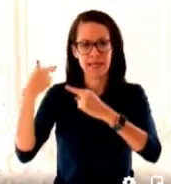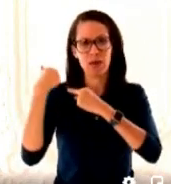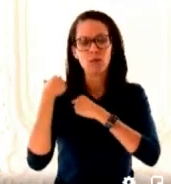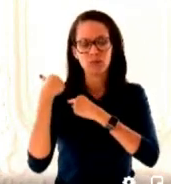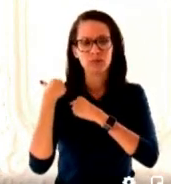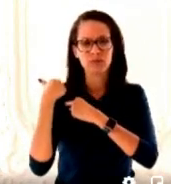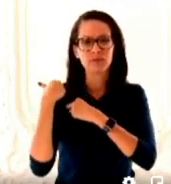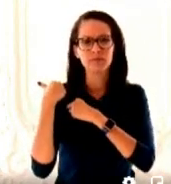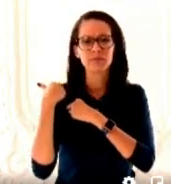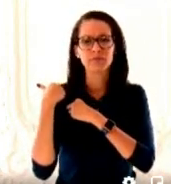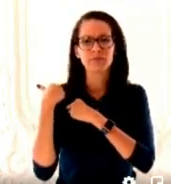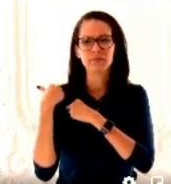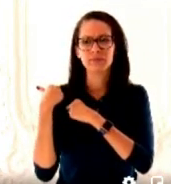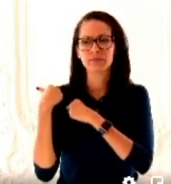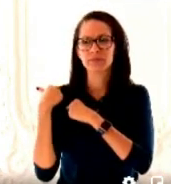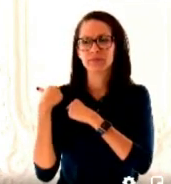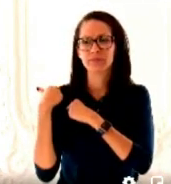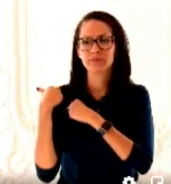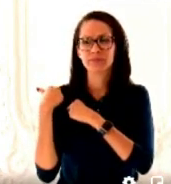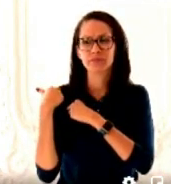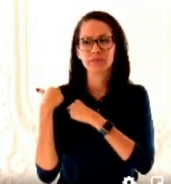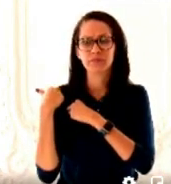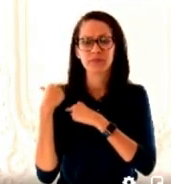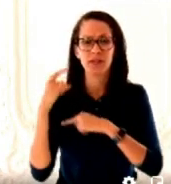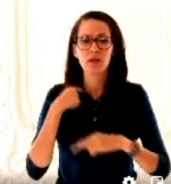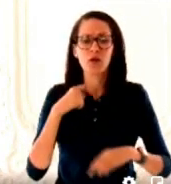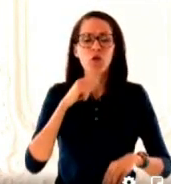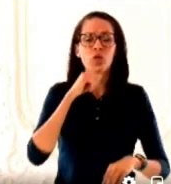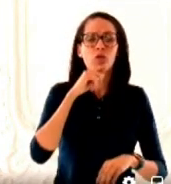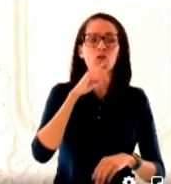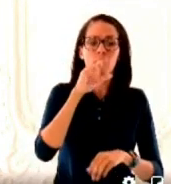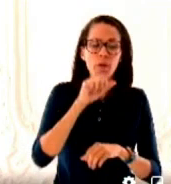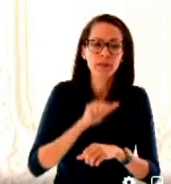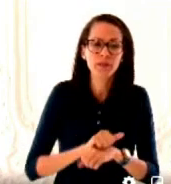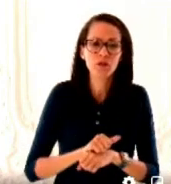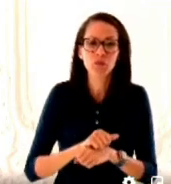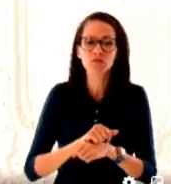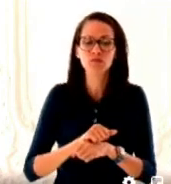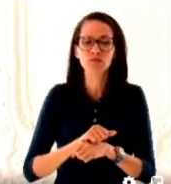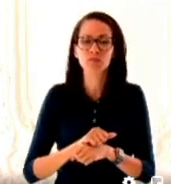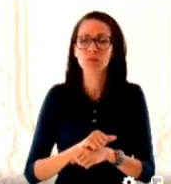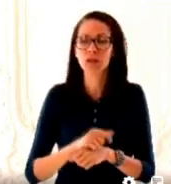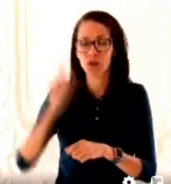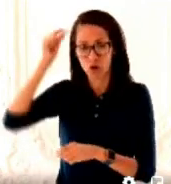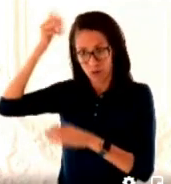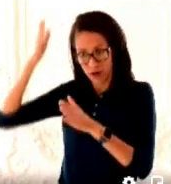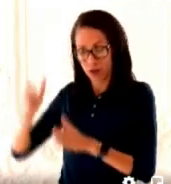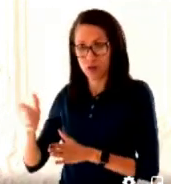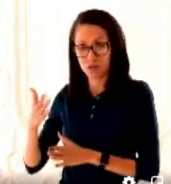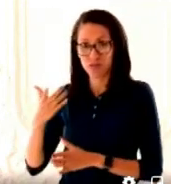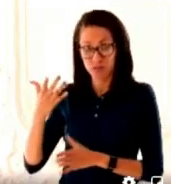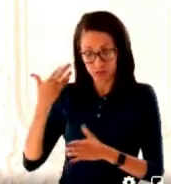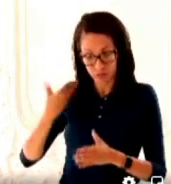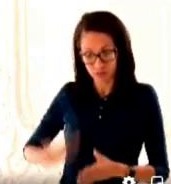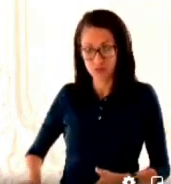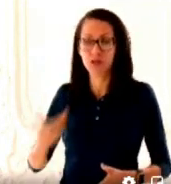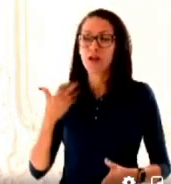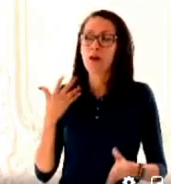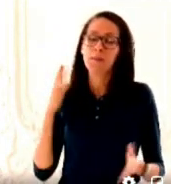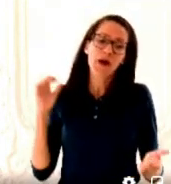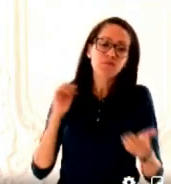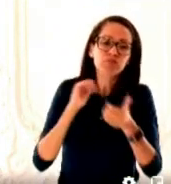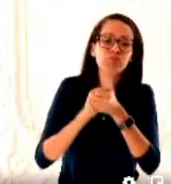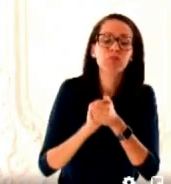responsabilidad y sobre todo compasión y compromiso. Gobernador, en mí usted va a tener el mejor aliado para impulsar